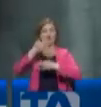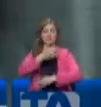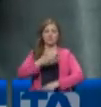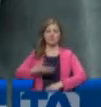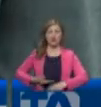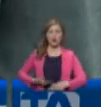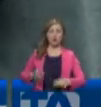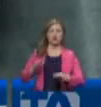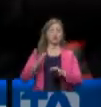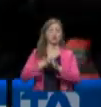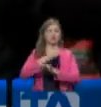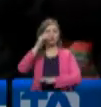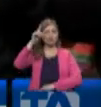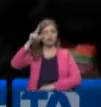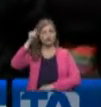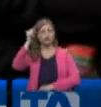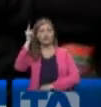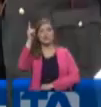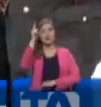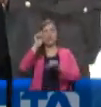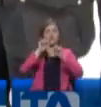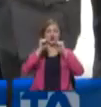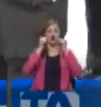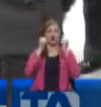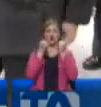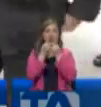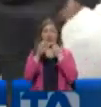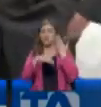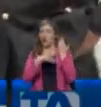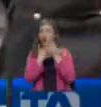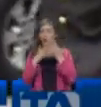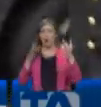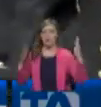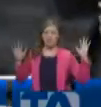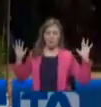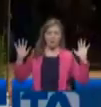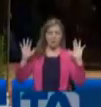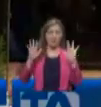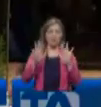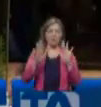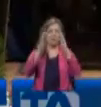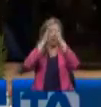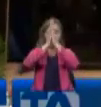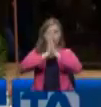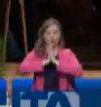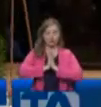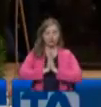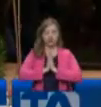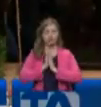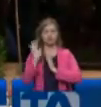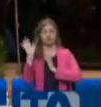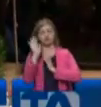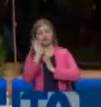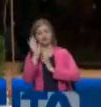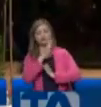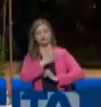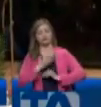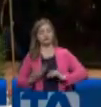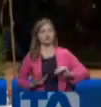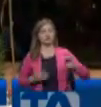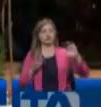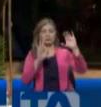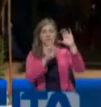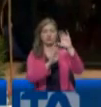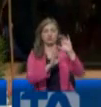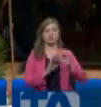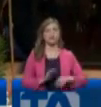expresidentes, funcionarios de Estado, líderes sociales, que se dieron cita a la capilla ardiente levantada para dar el adiós final al presidente del